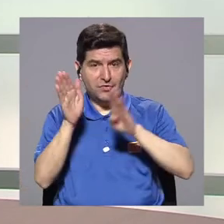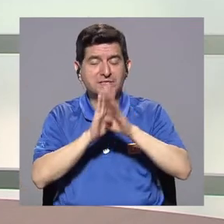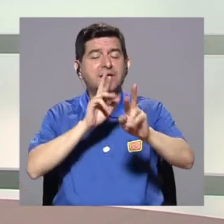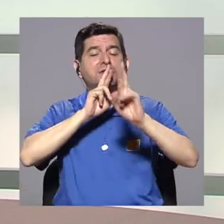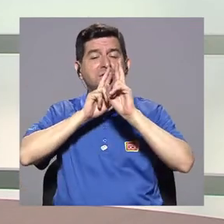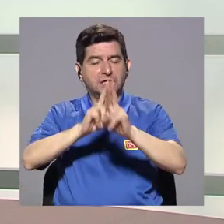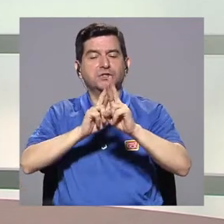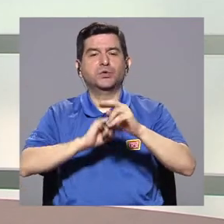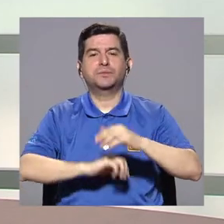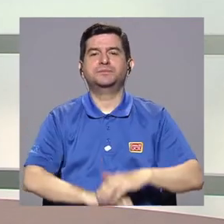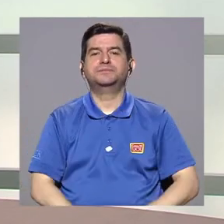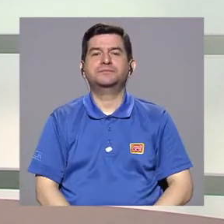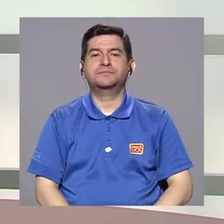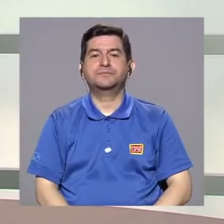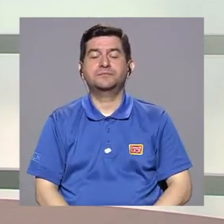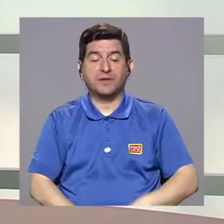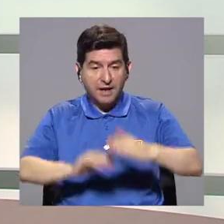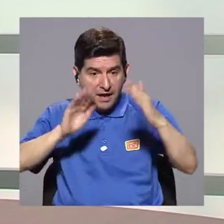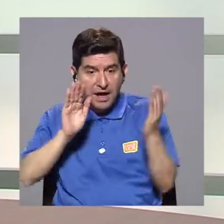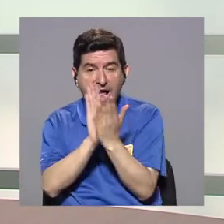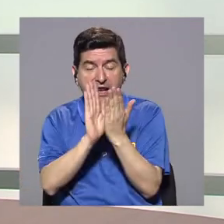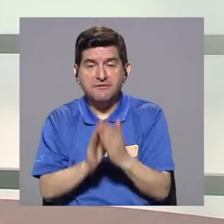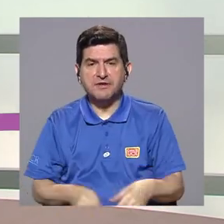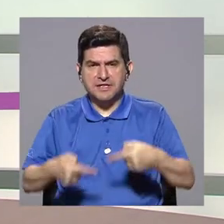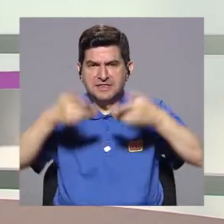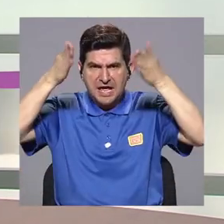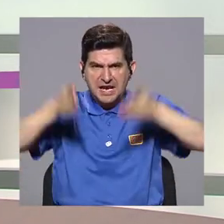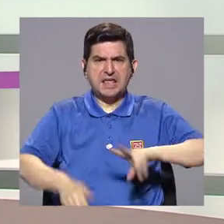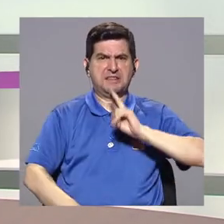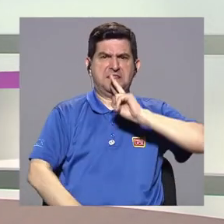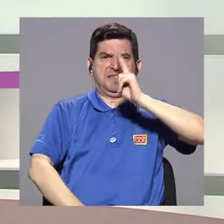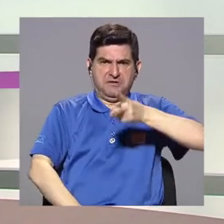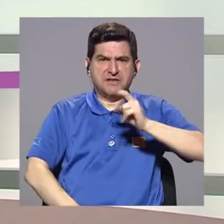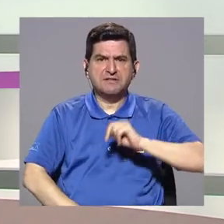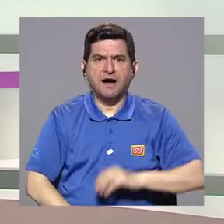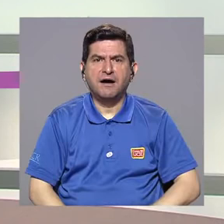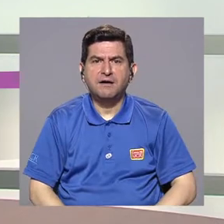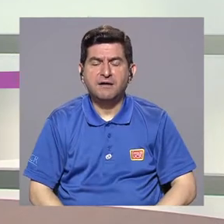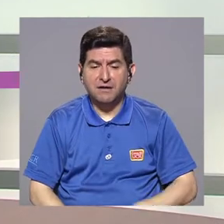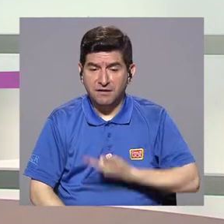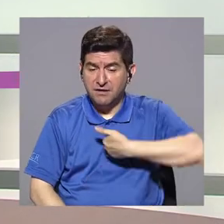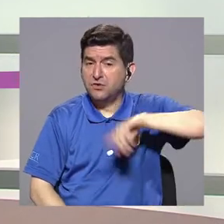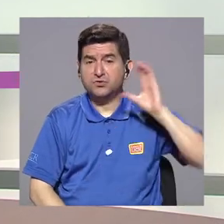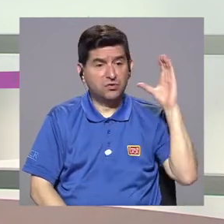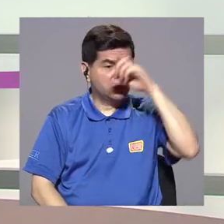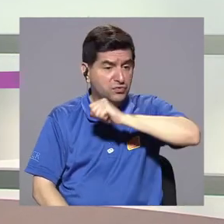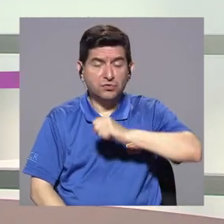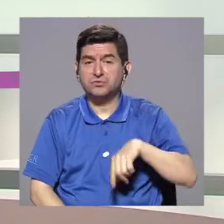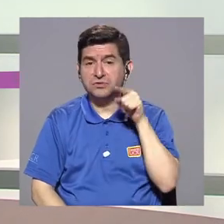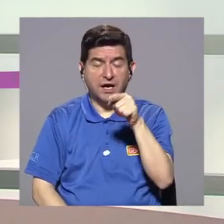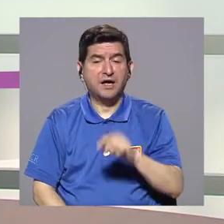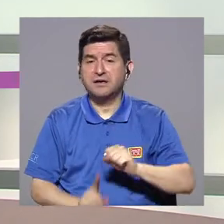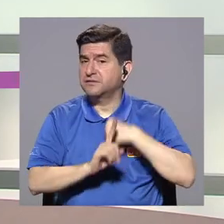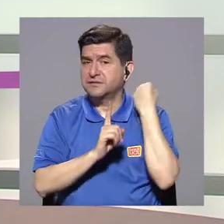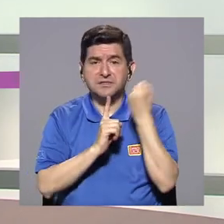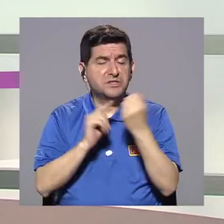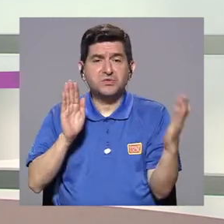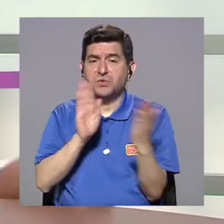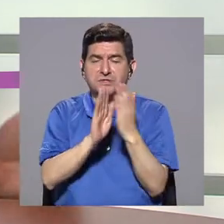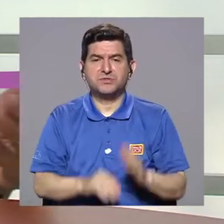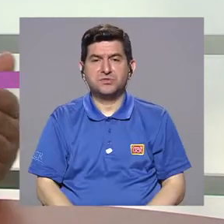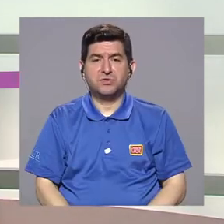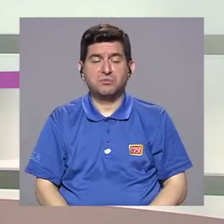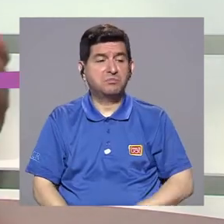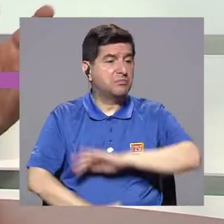pero estamos desarrollando una respuesta. Y entonces, cuando nos enfrentamos al enemigo de verdad, ni nos vamos a dar cuenta que nos enfrentamos,